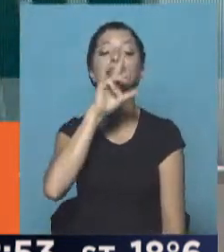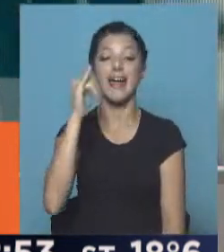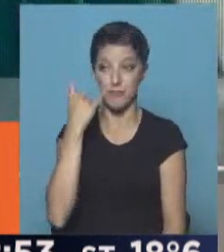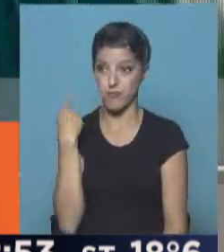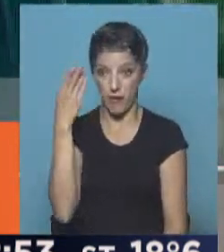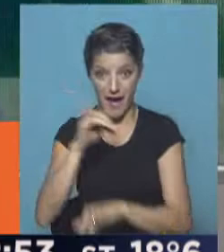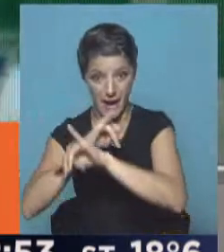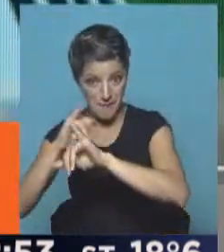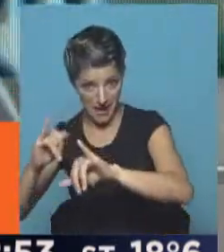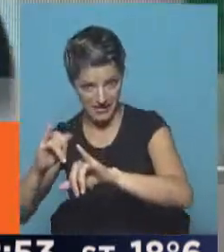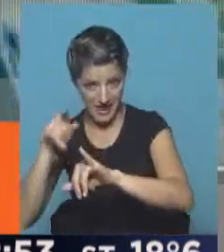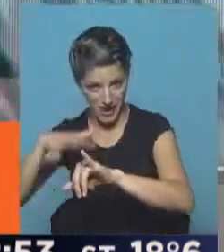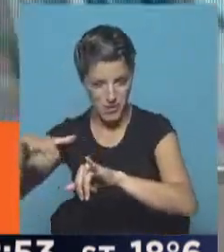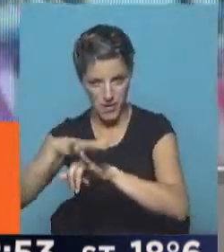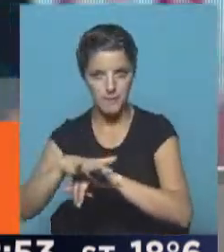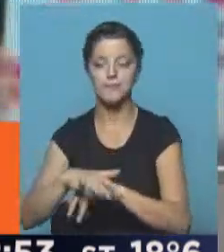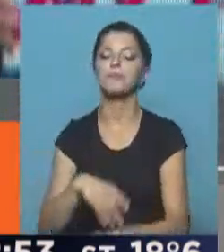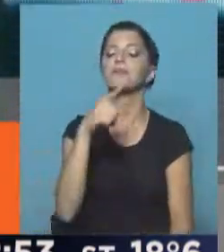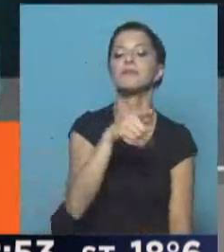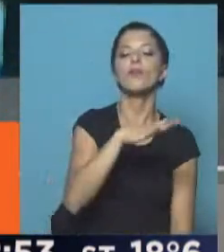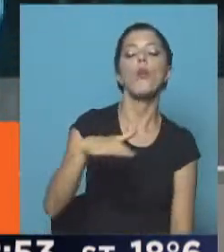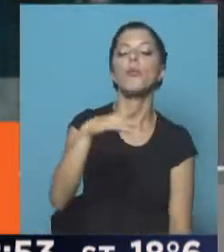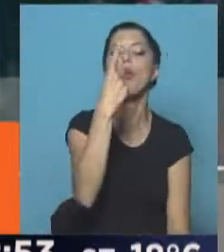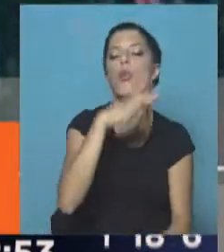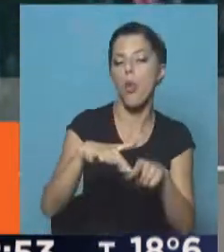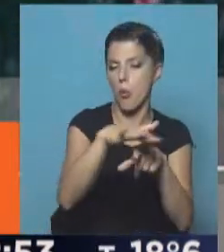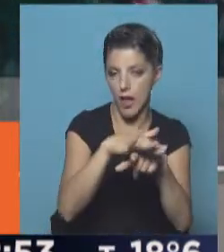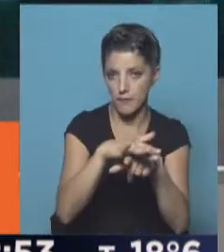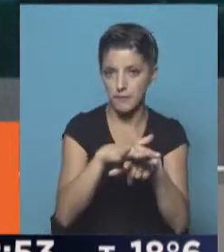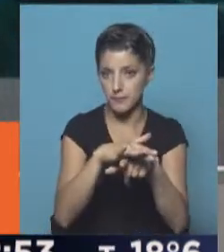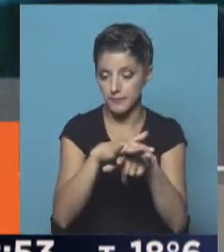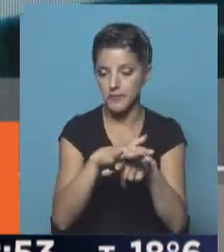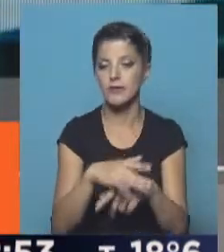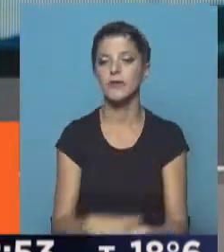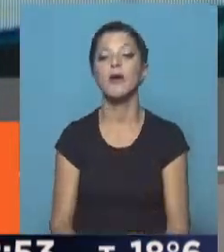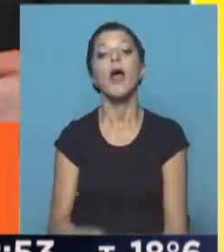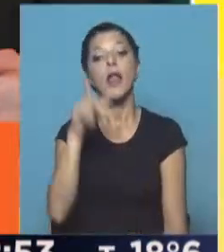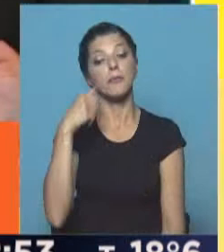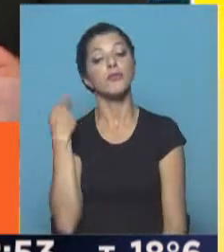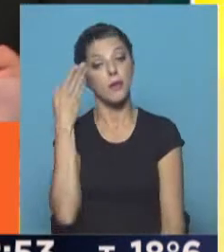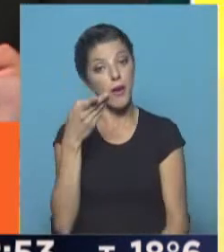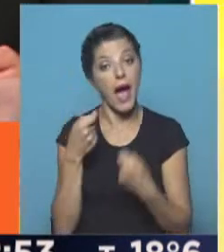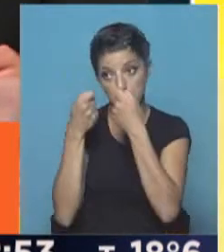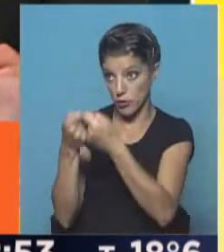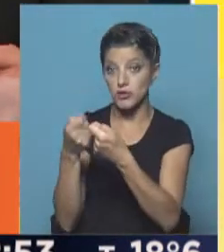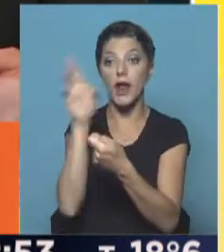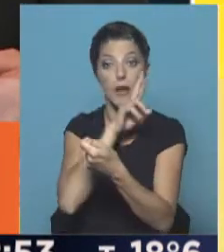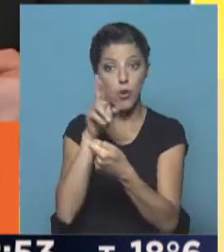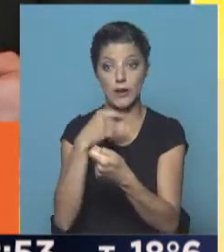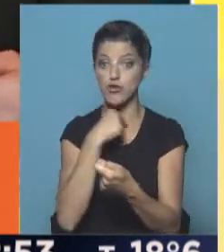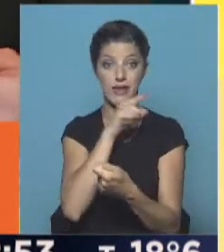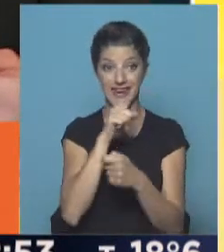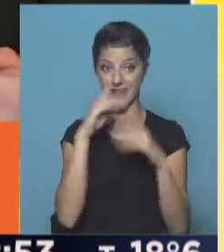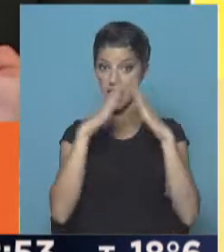ejemplo? Esto me lo cuenta un amigo de ahí, en Wayne, un pueblito. Bueno, los que van a votar a Hillary Clinton temen poner la foto de